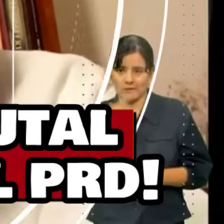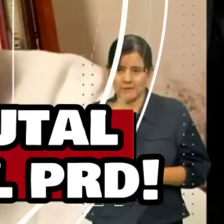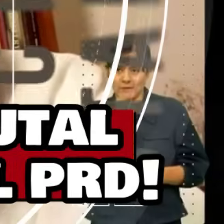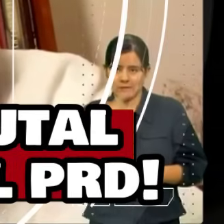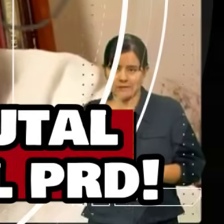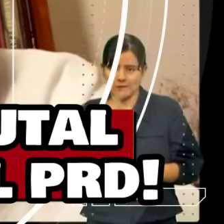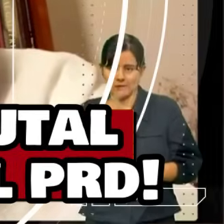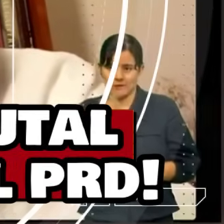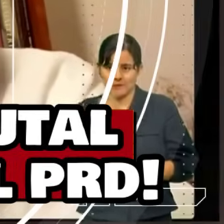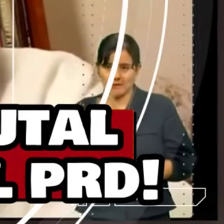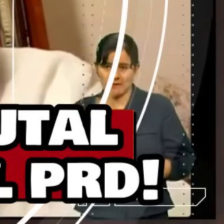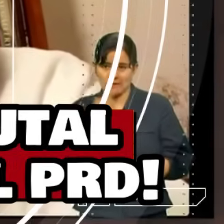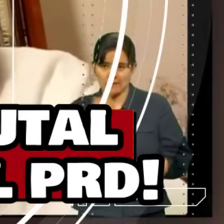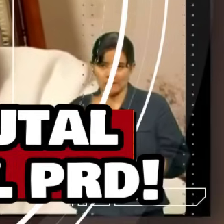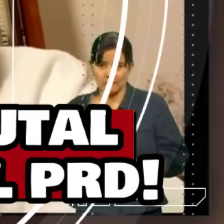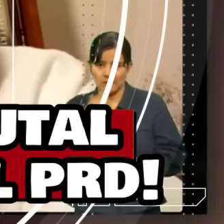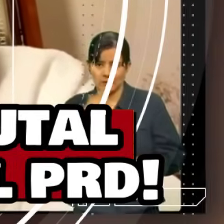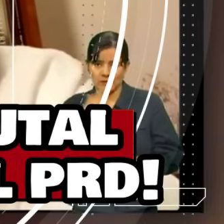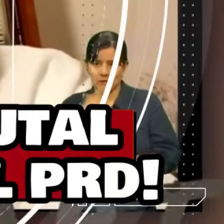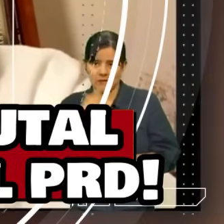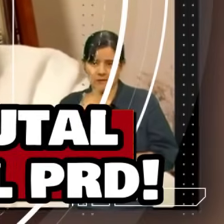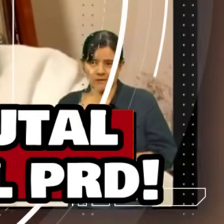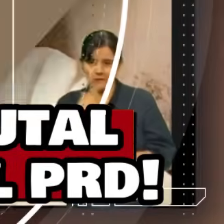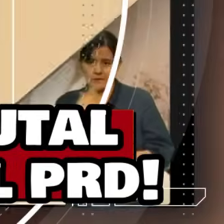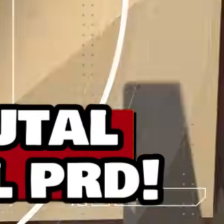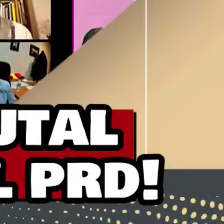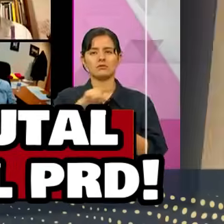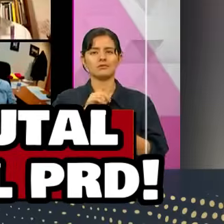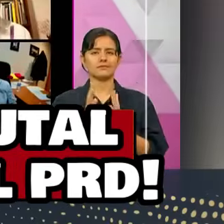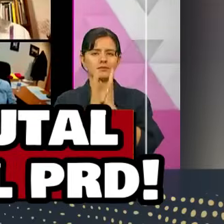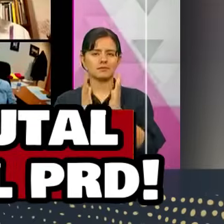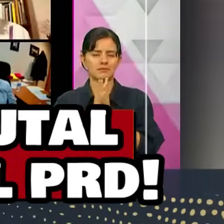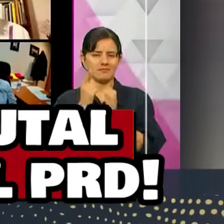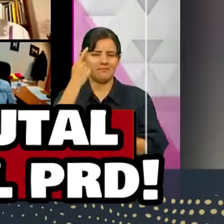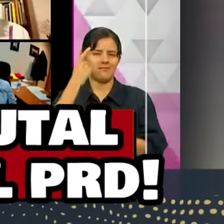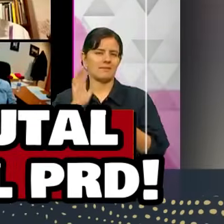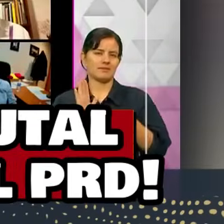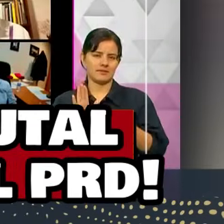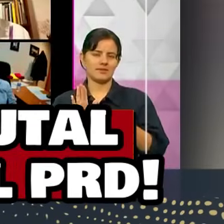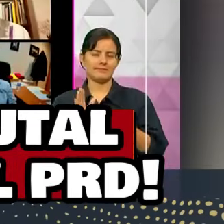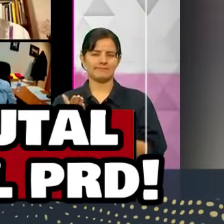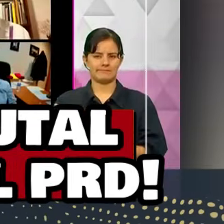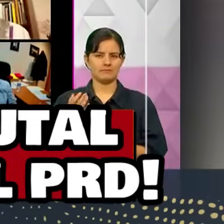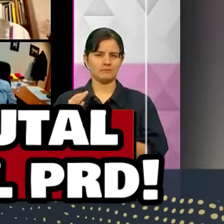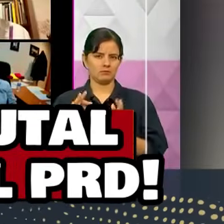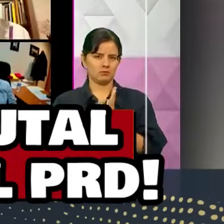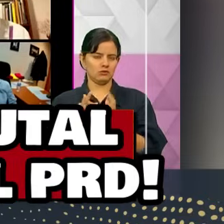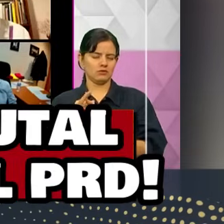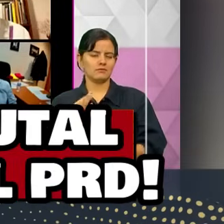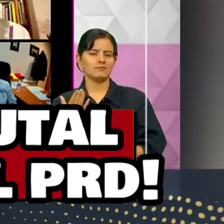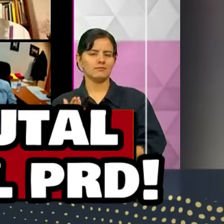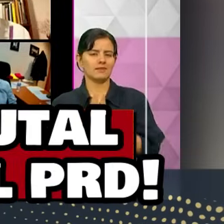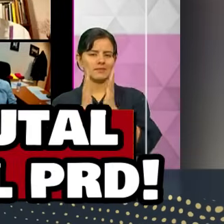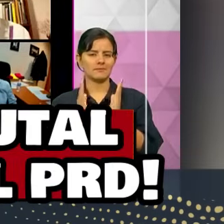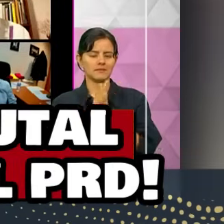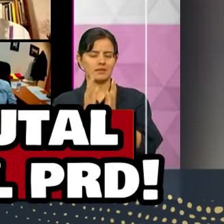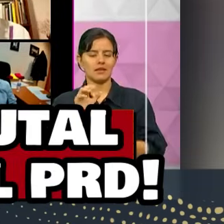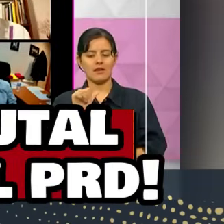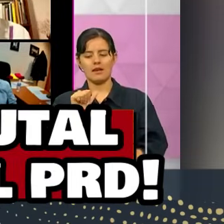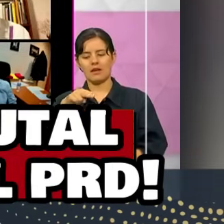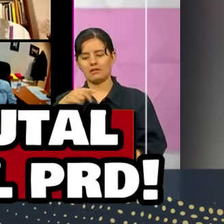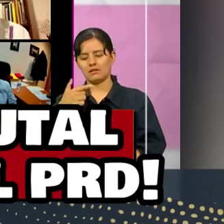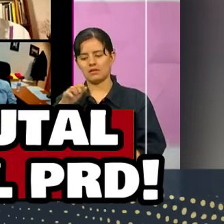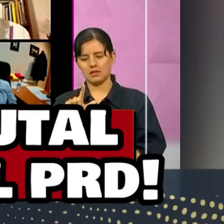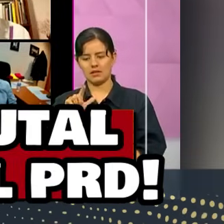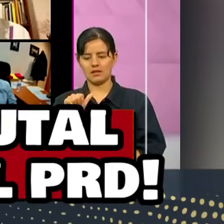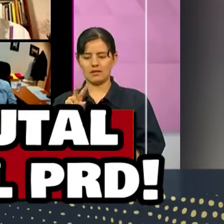su registro, por andar de esclavos de Claudio X. González. Y para la presentación del punto solicita la intervención